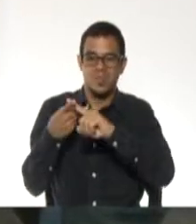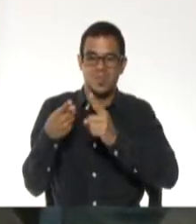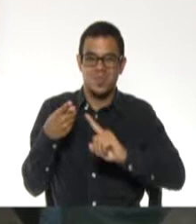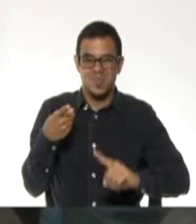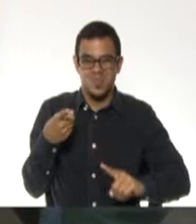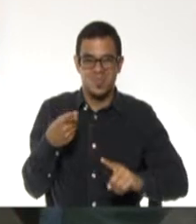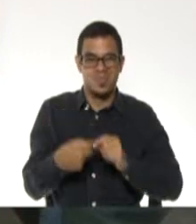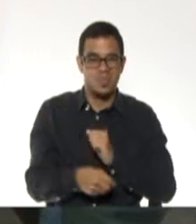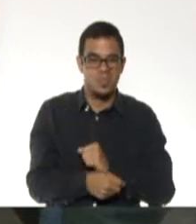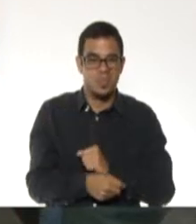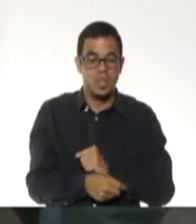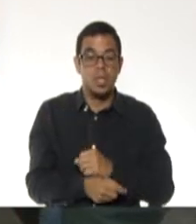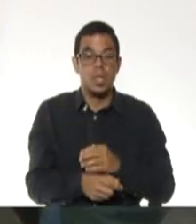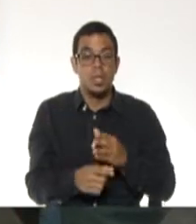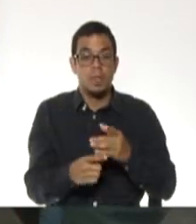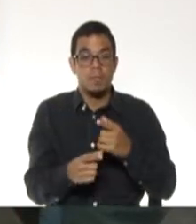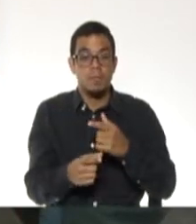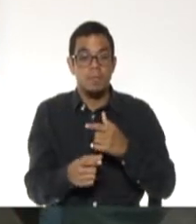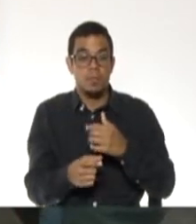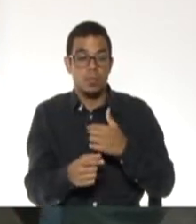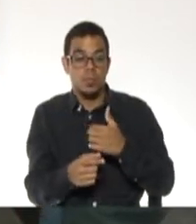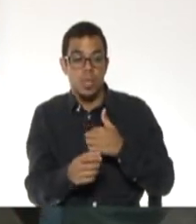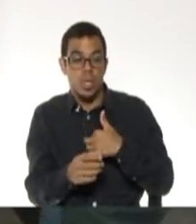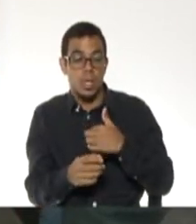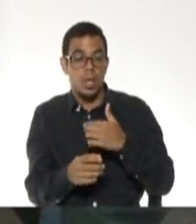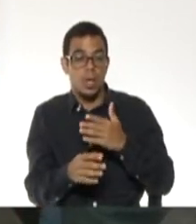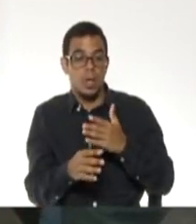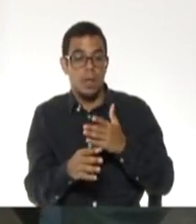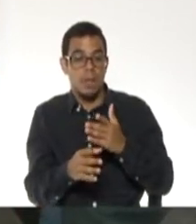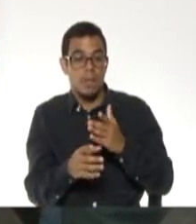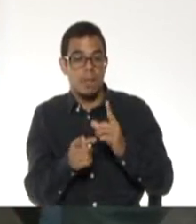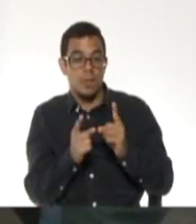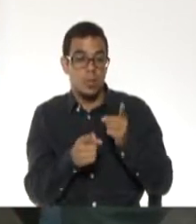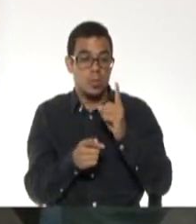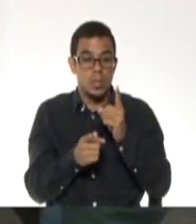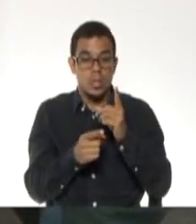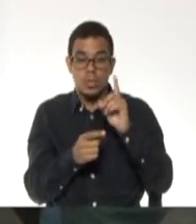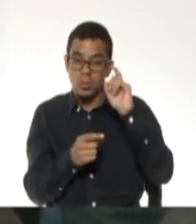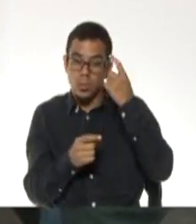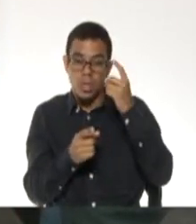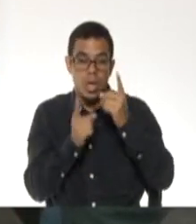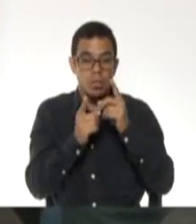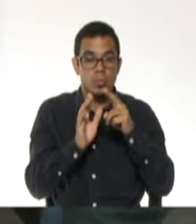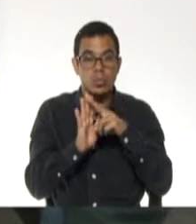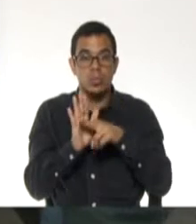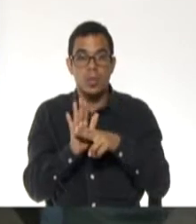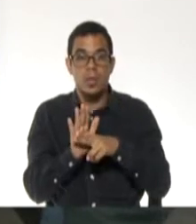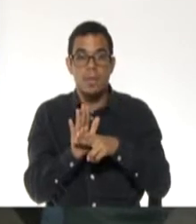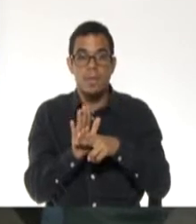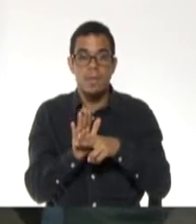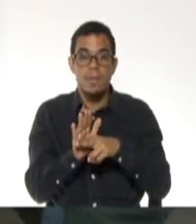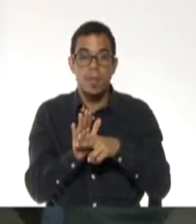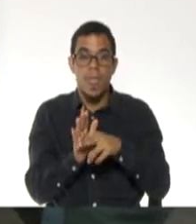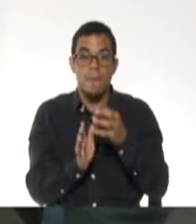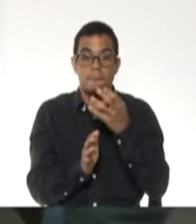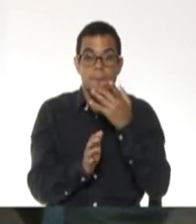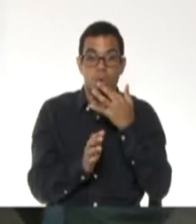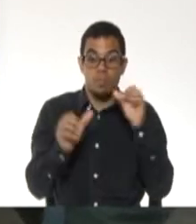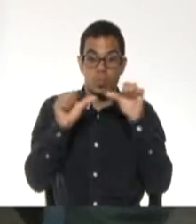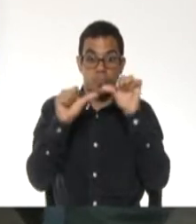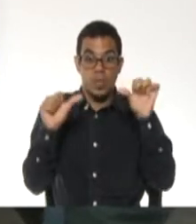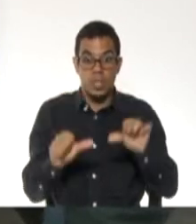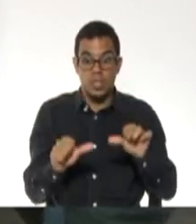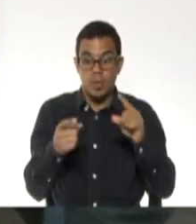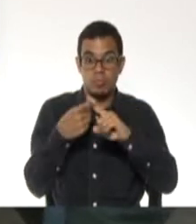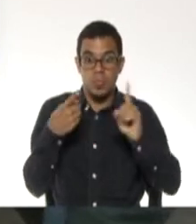muchachos para ver que si uno de ellos tiene recuerda alguna norma. Desconectar de la red todos los electrodomésticos